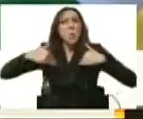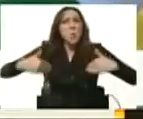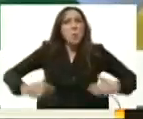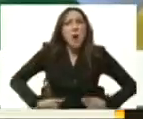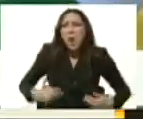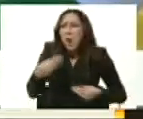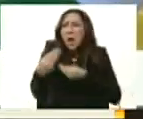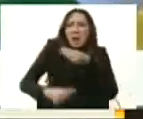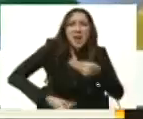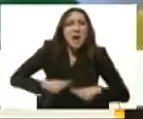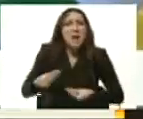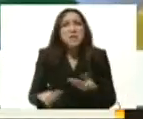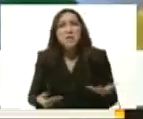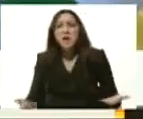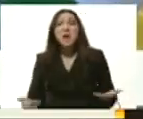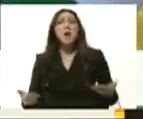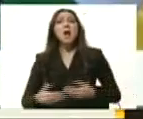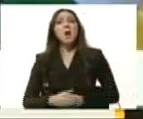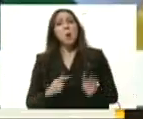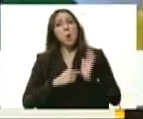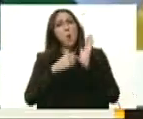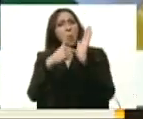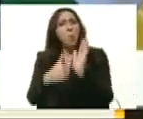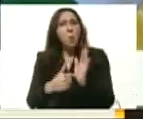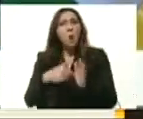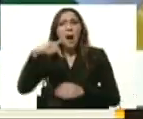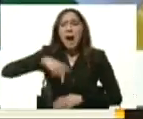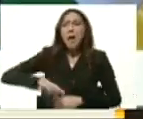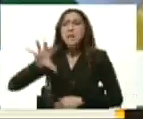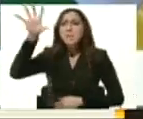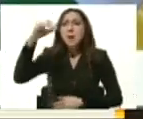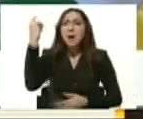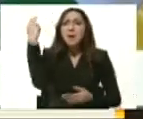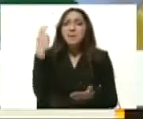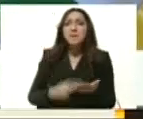se registraron en nuestro país a finales del año